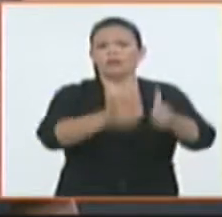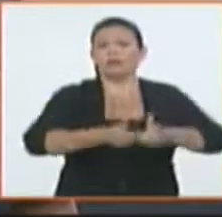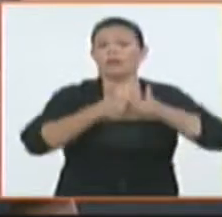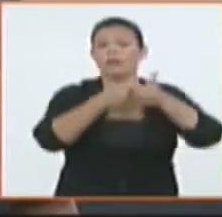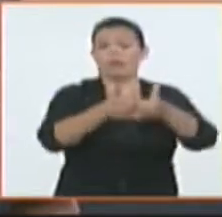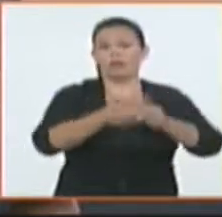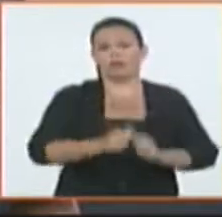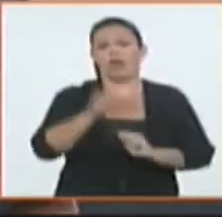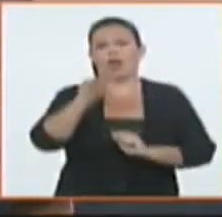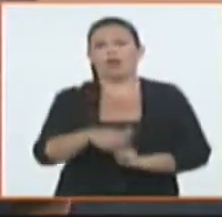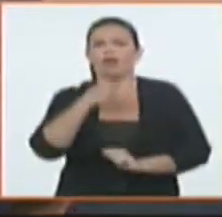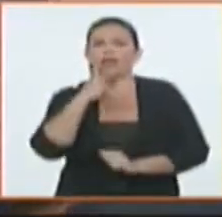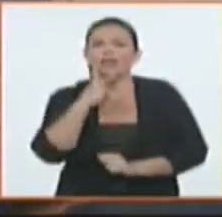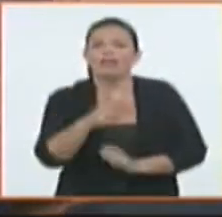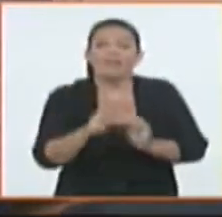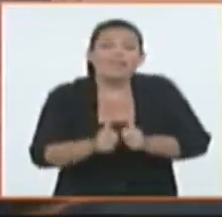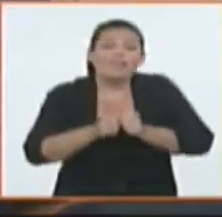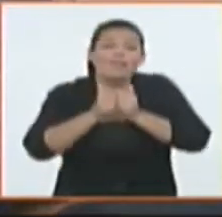ciudadano, uno a uno.